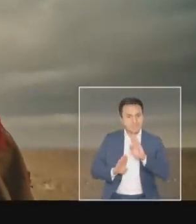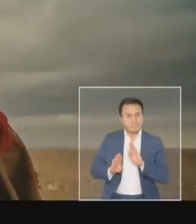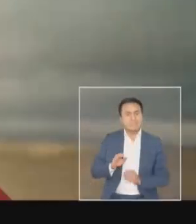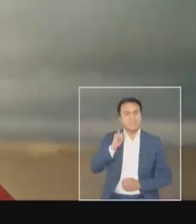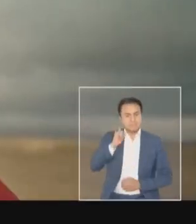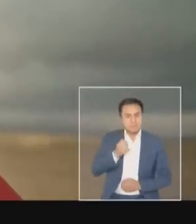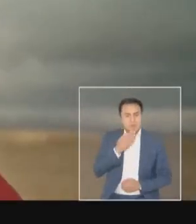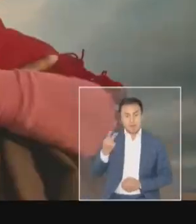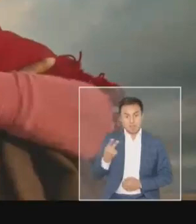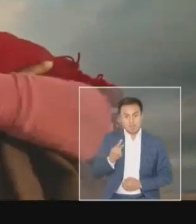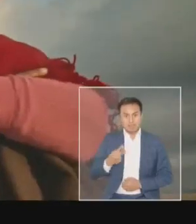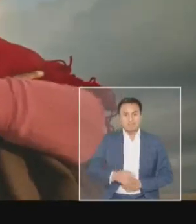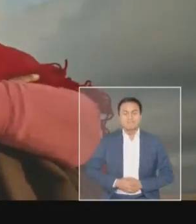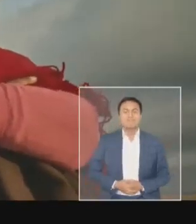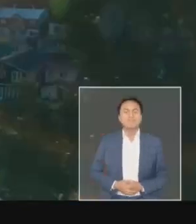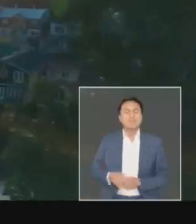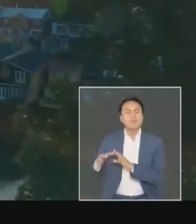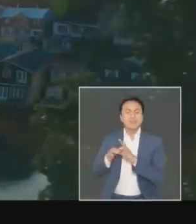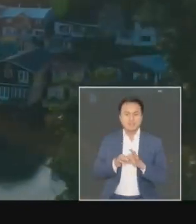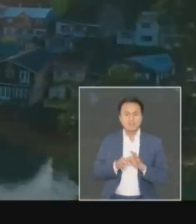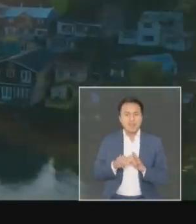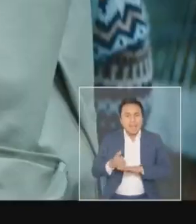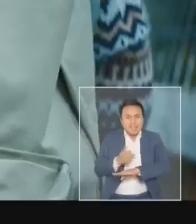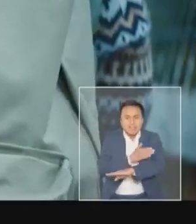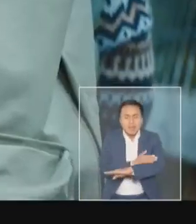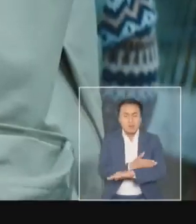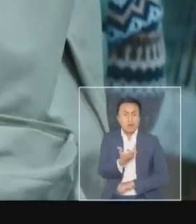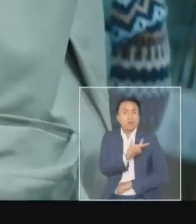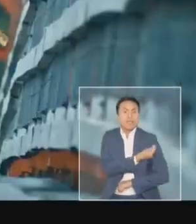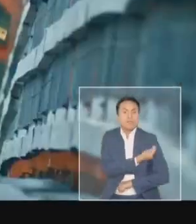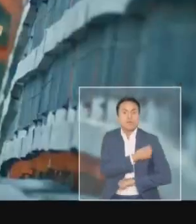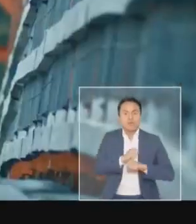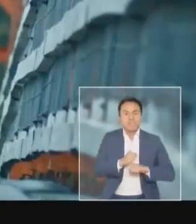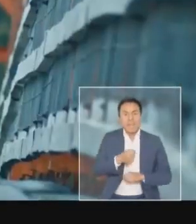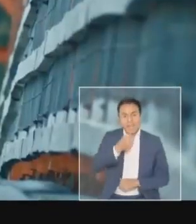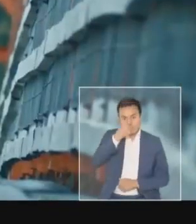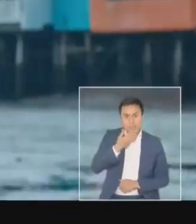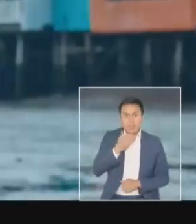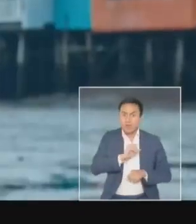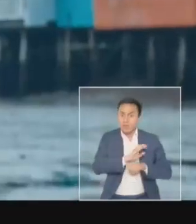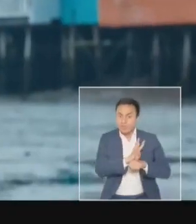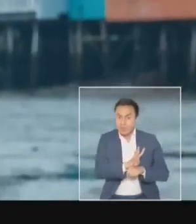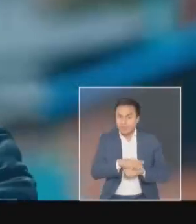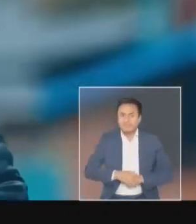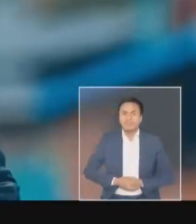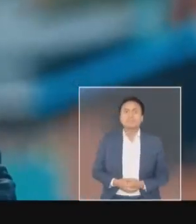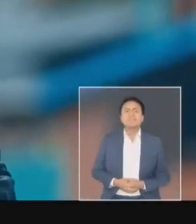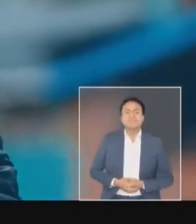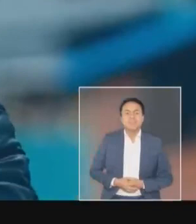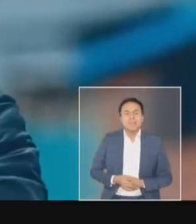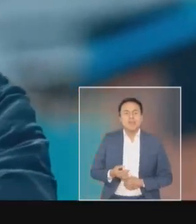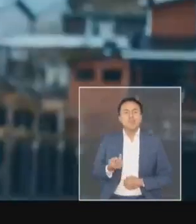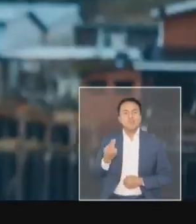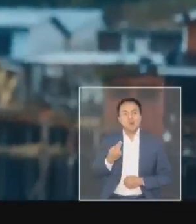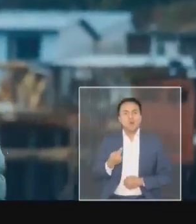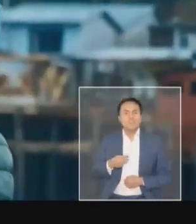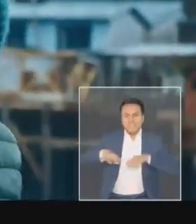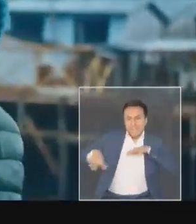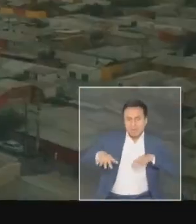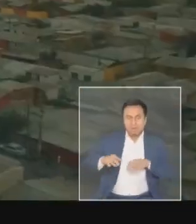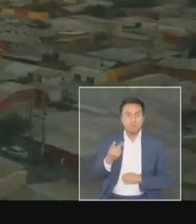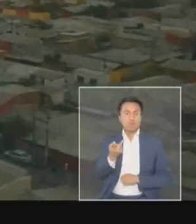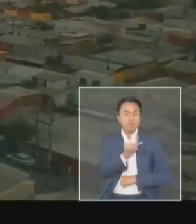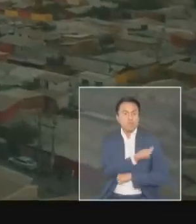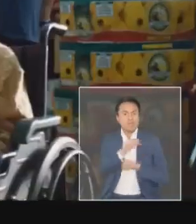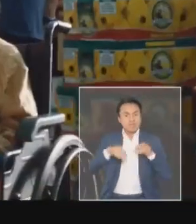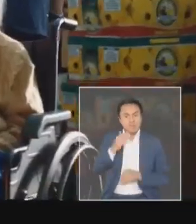Cuidarse siempre es mejor de dos. Por eso nos anticipamos y nos vacunamos contra la influenza y el COVID-19. ¡El dúo dinámico!